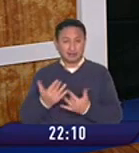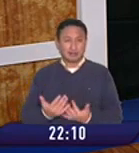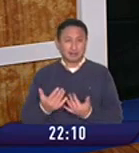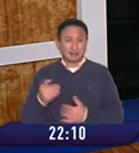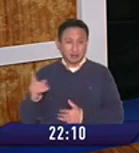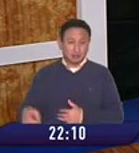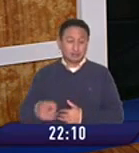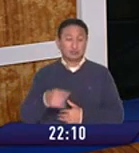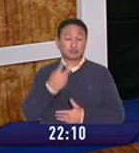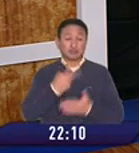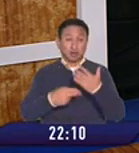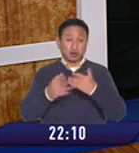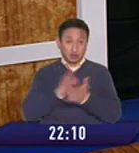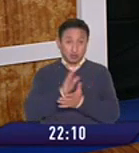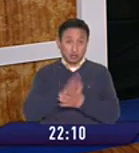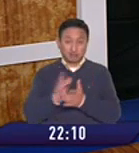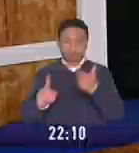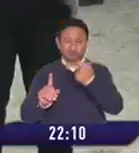iba a dejar a su hijo a la escuela.